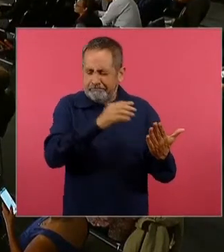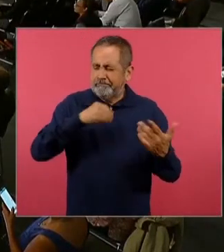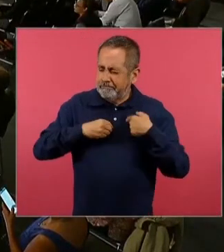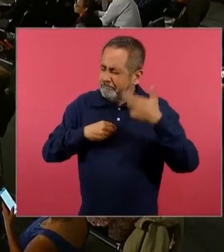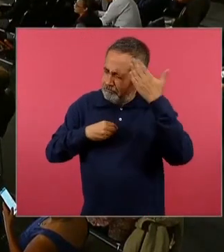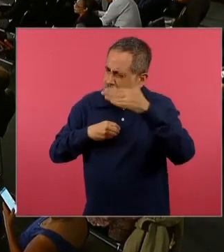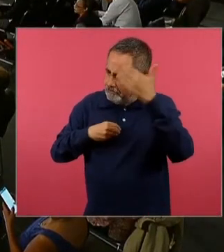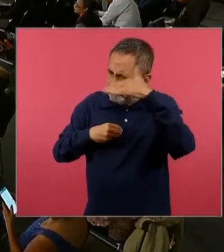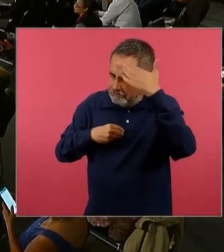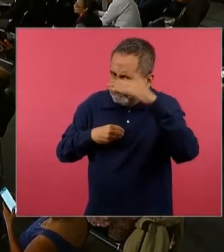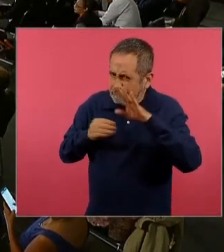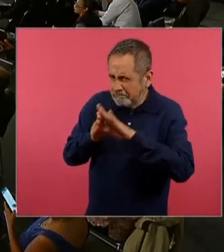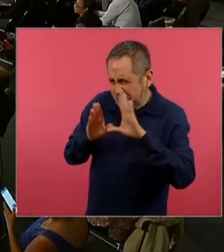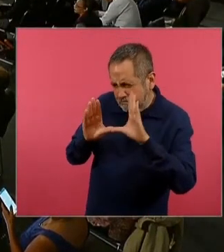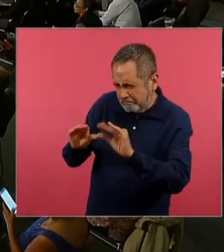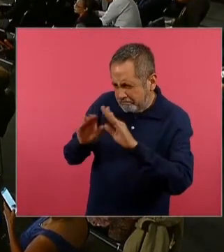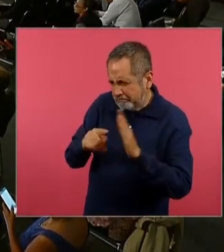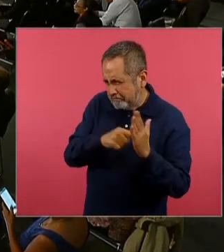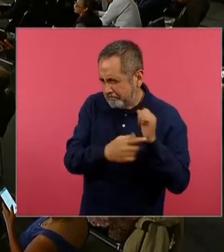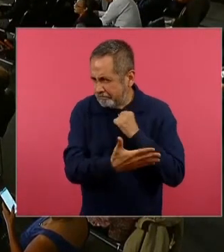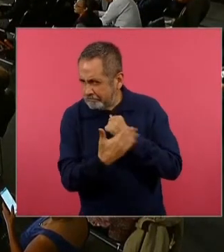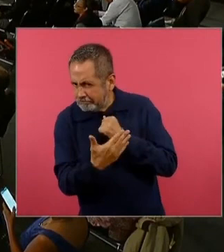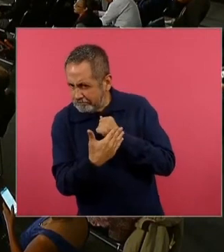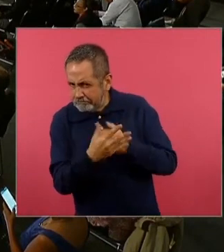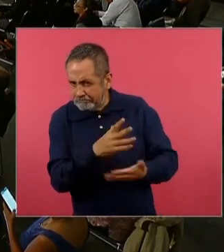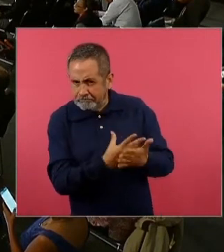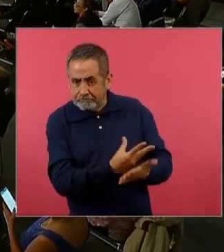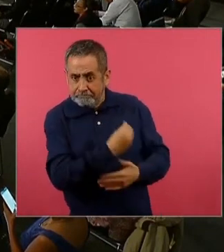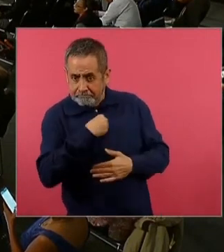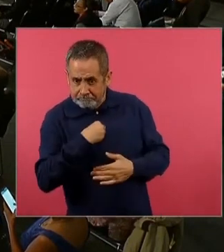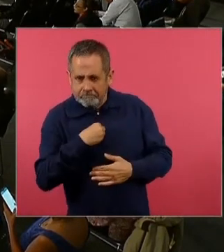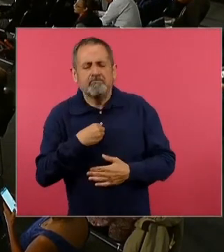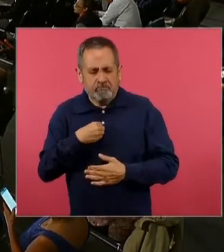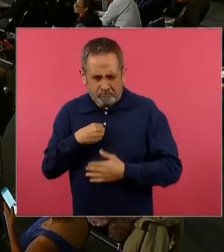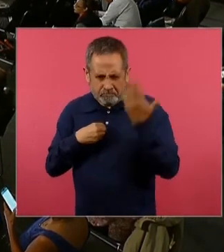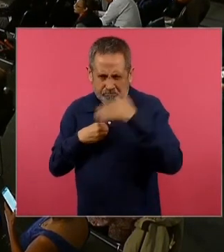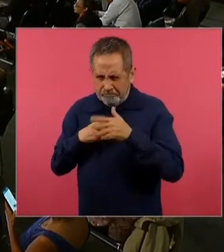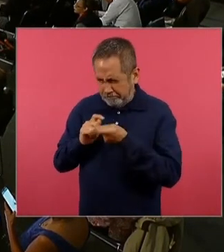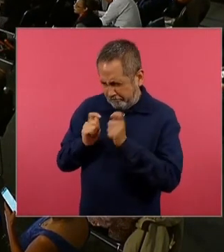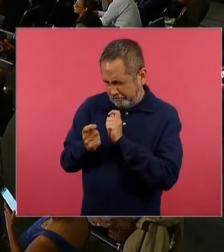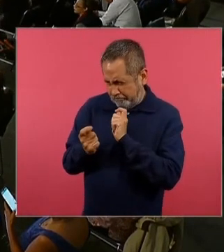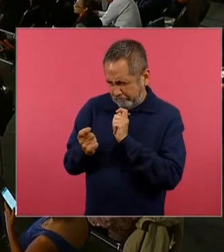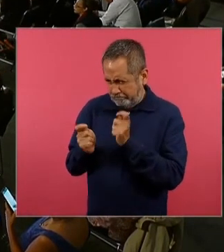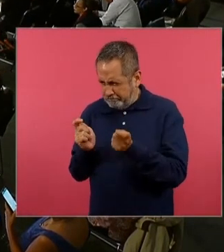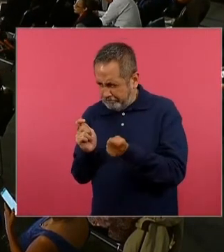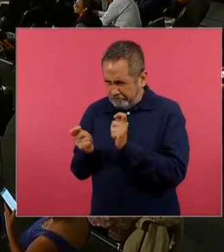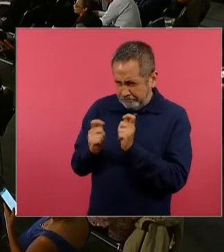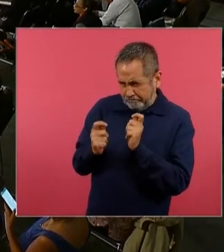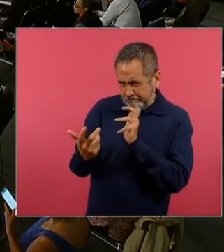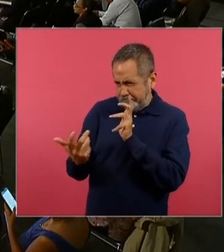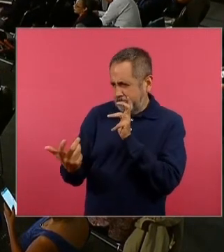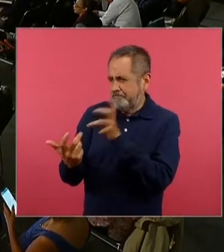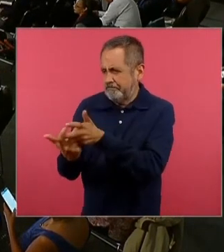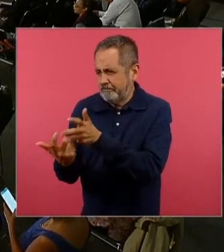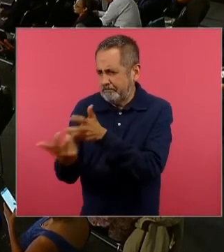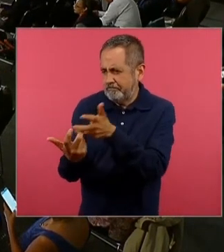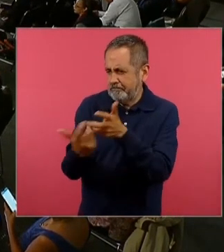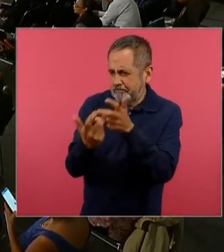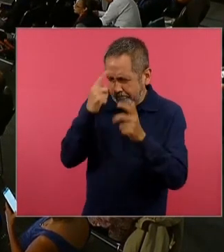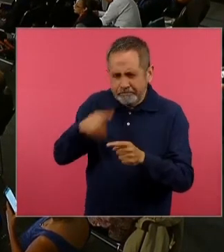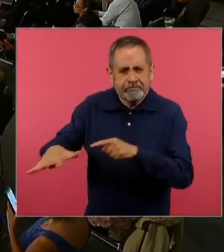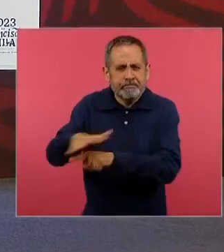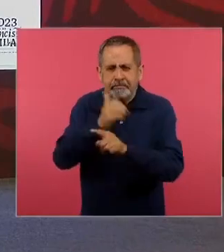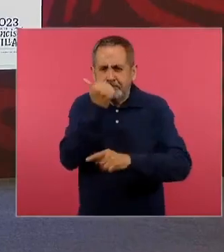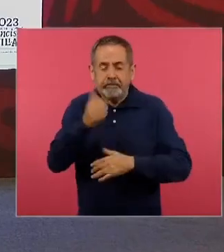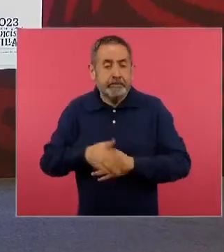enseñar lo que me está planteando el programa sintético y el plan de estudios. Estos los estuvimos trabajando